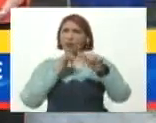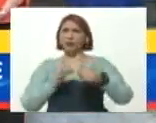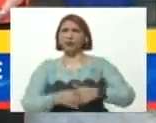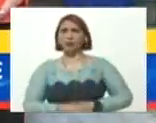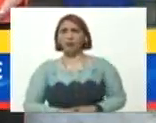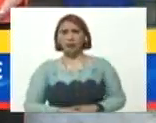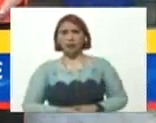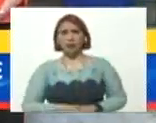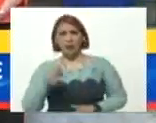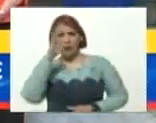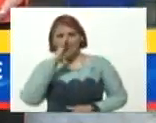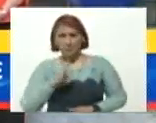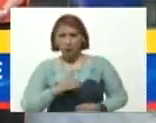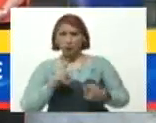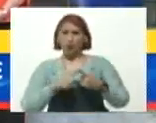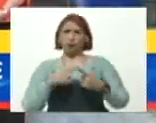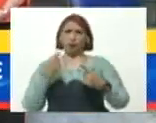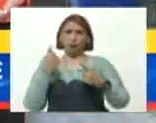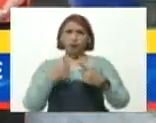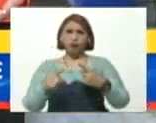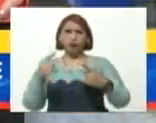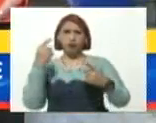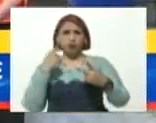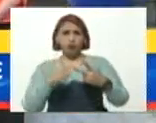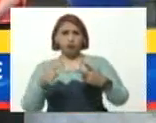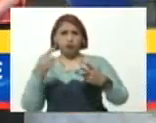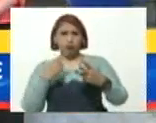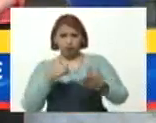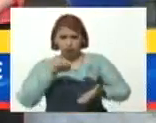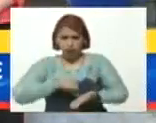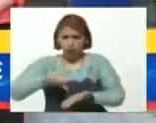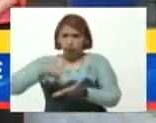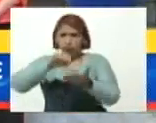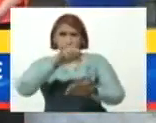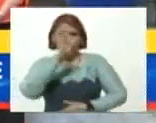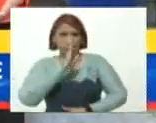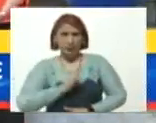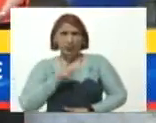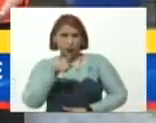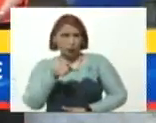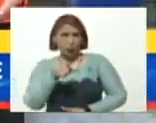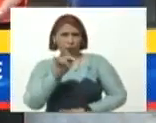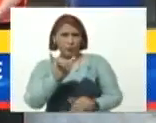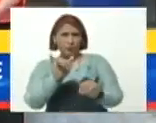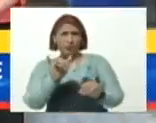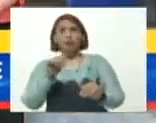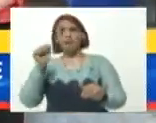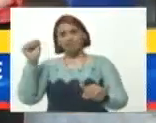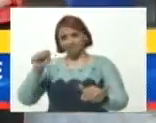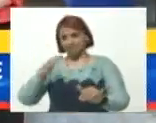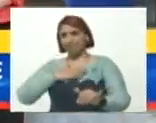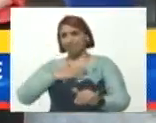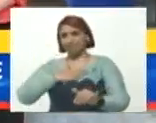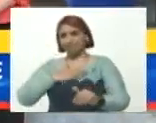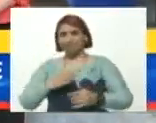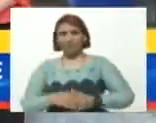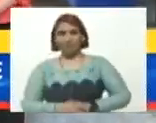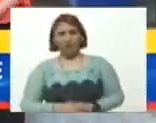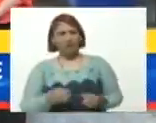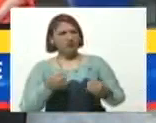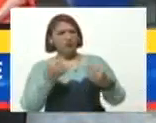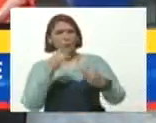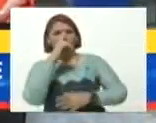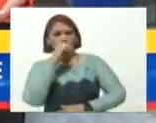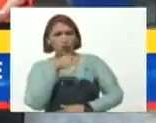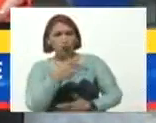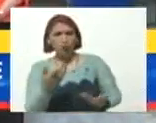Paulo, Recife, Brasilia, Río de Janeiro. ¿Eres tú? Soy yo, presidente. ¿Vos sé cuántos años